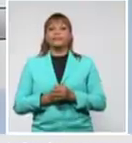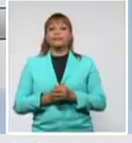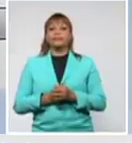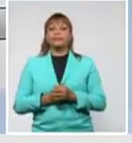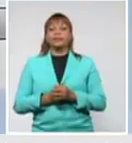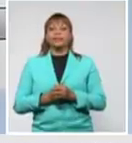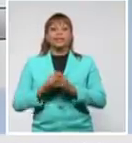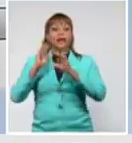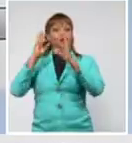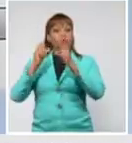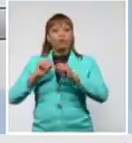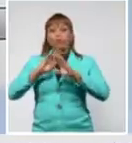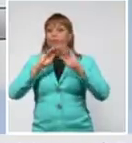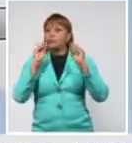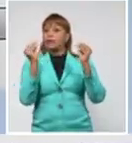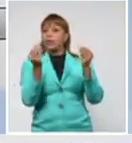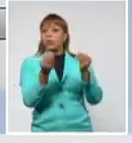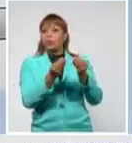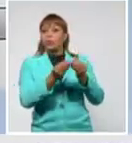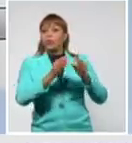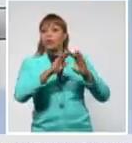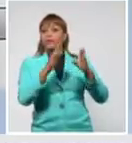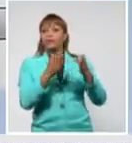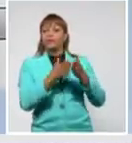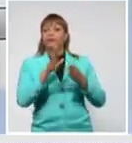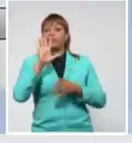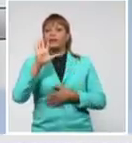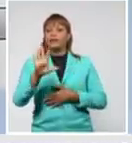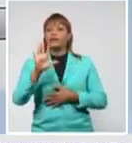número pues ya se acumulan